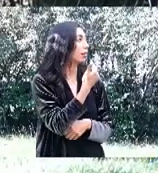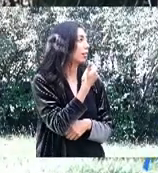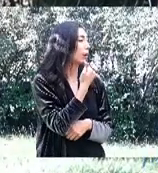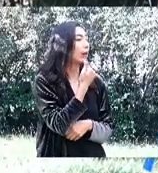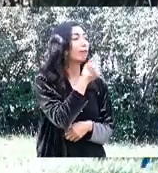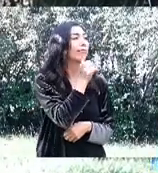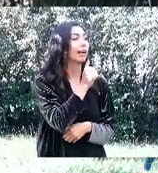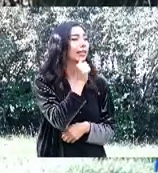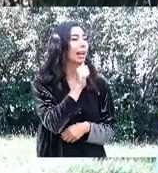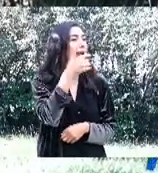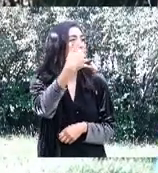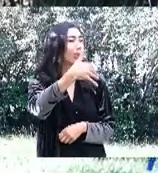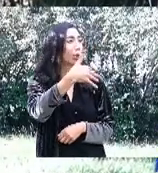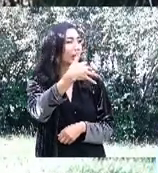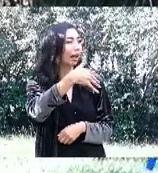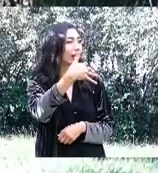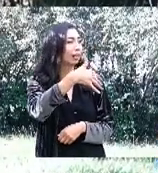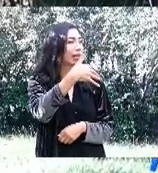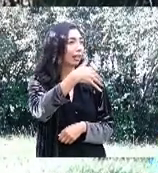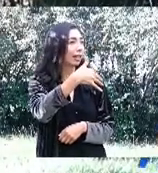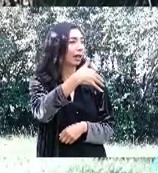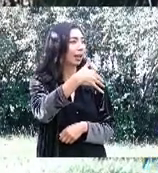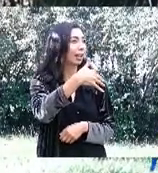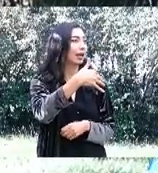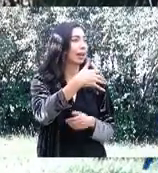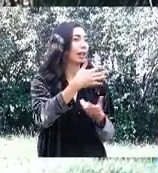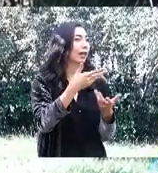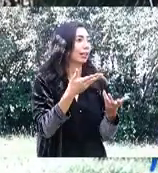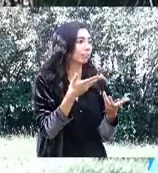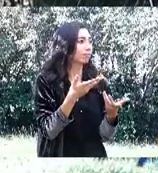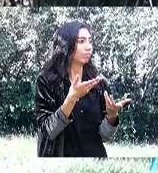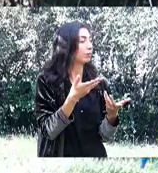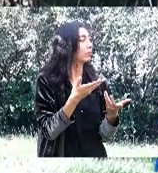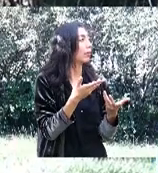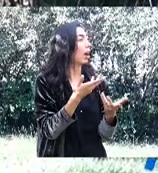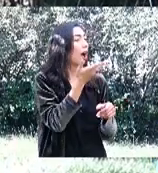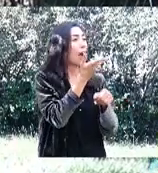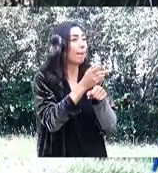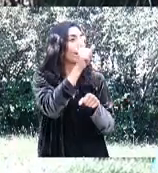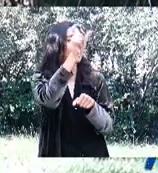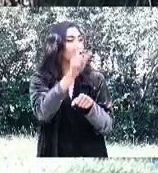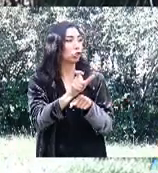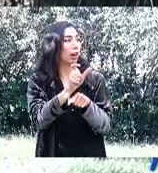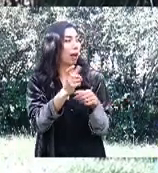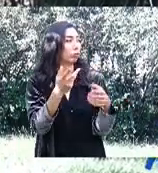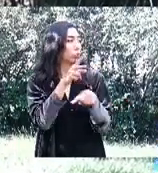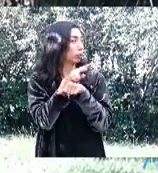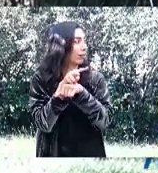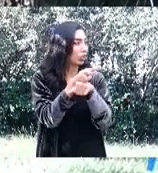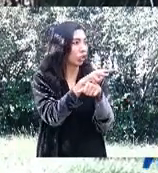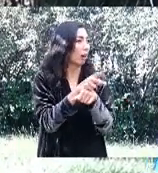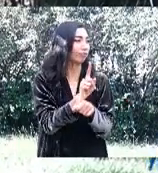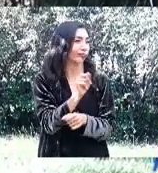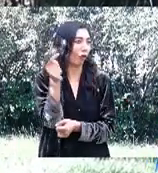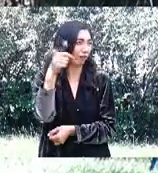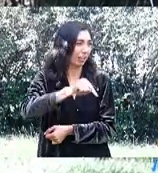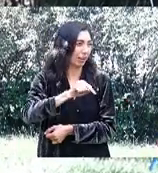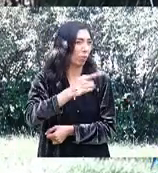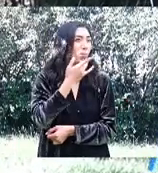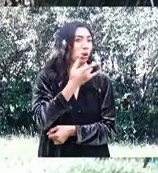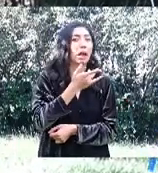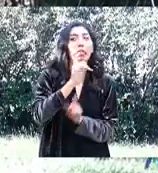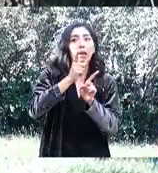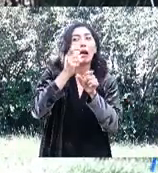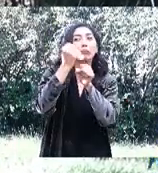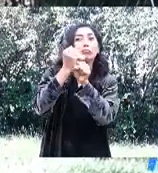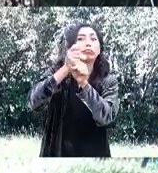me faltó algo muy importante acá no están la supervisora y la el asistente de supervisión porque siempre tienen que estar en terreno